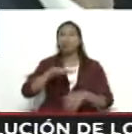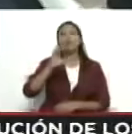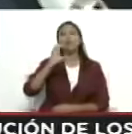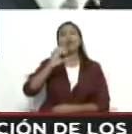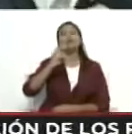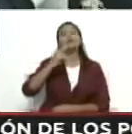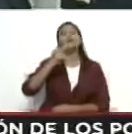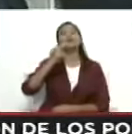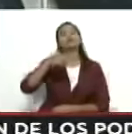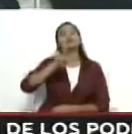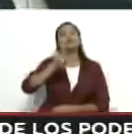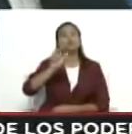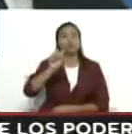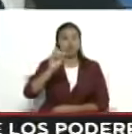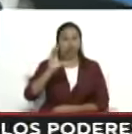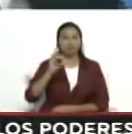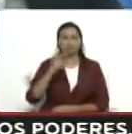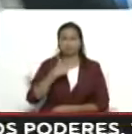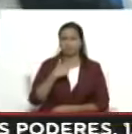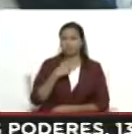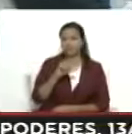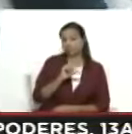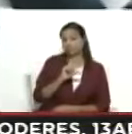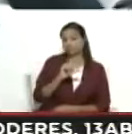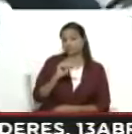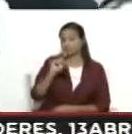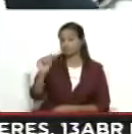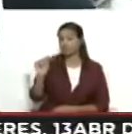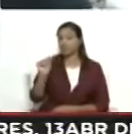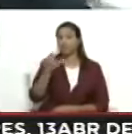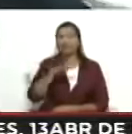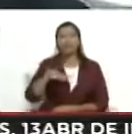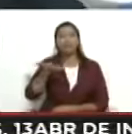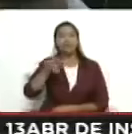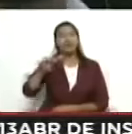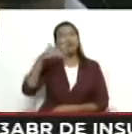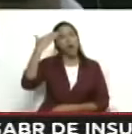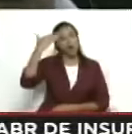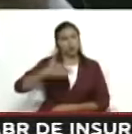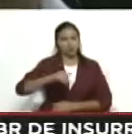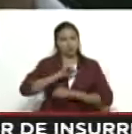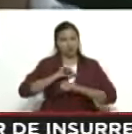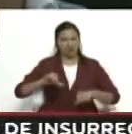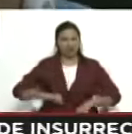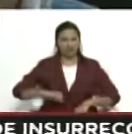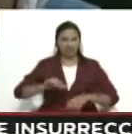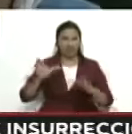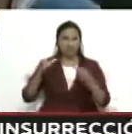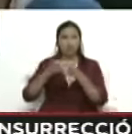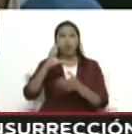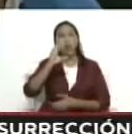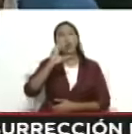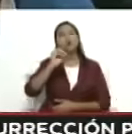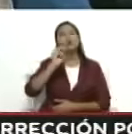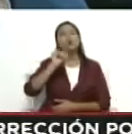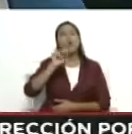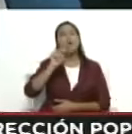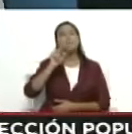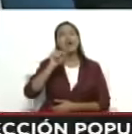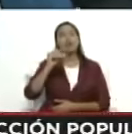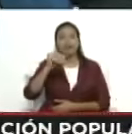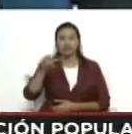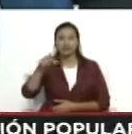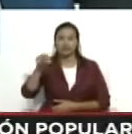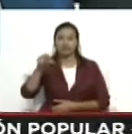Y me fui y salí desde la comandancia del ejército. Me acompañaron allí en ese sobrevuelo,